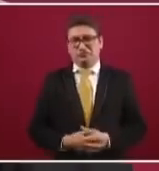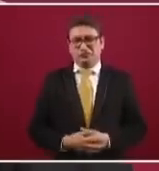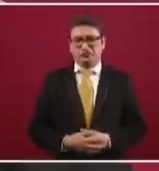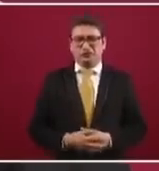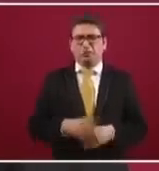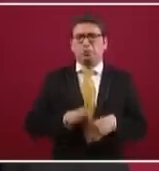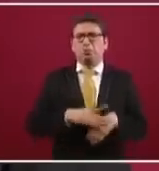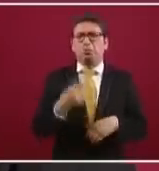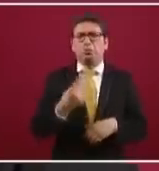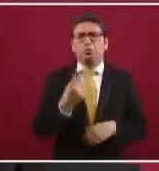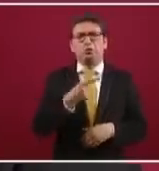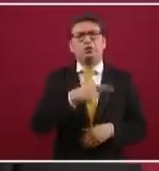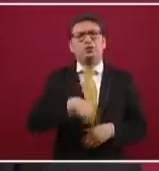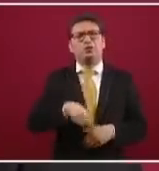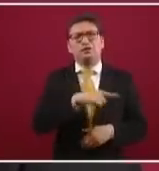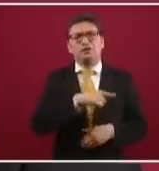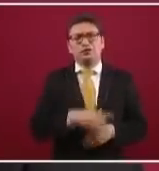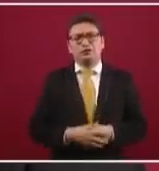porque predominaba